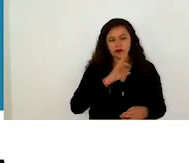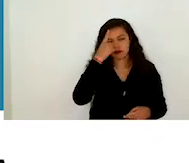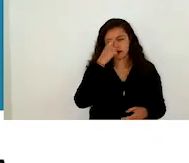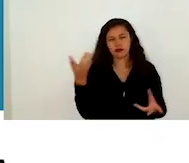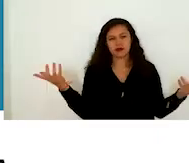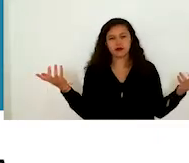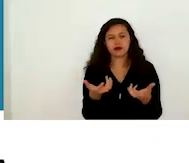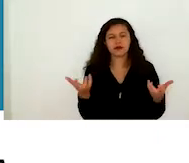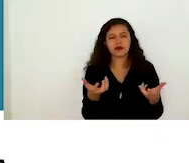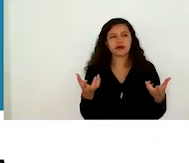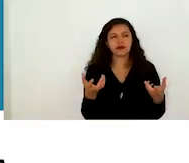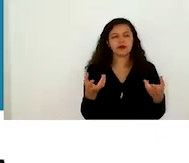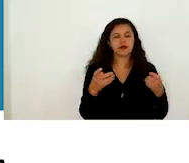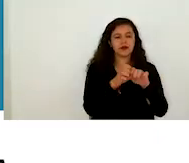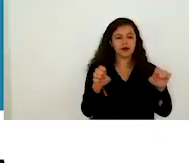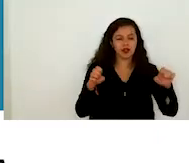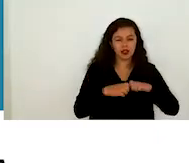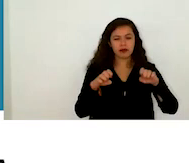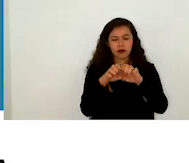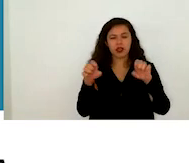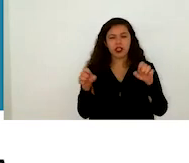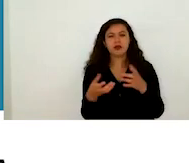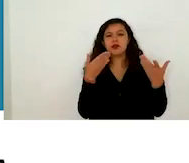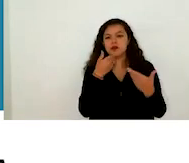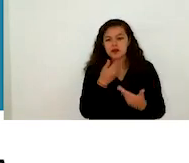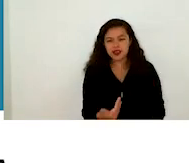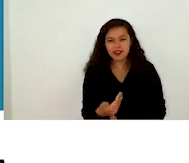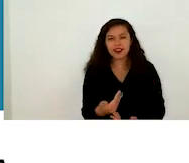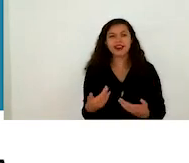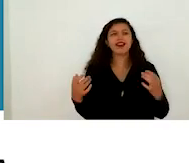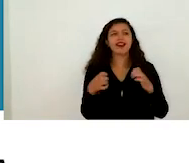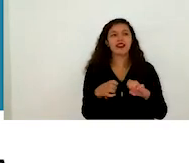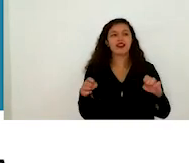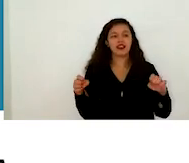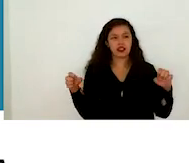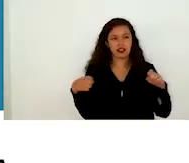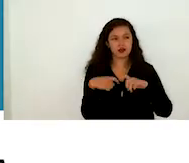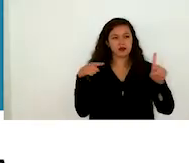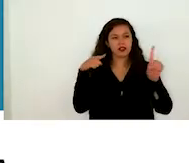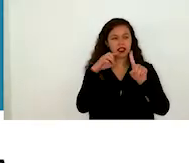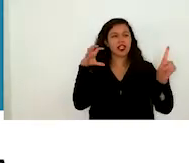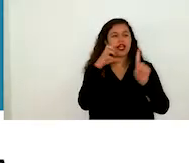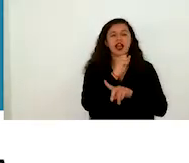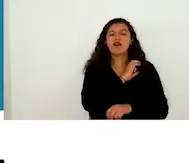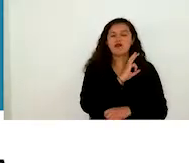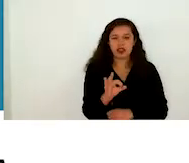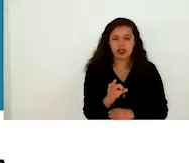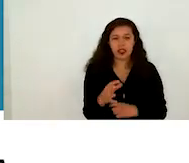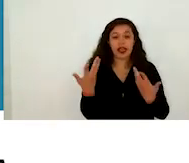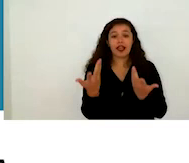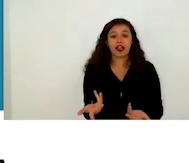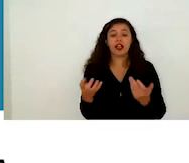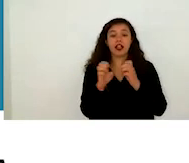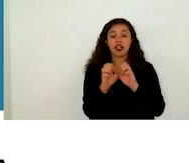equipos efectivos equipos en lo que los objetivos equipos que estén